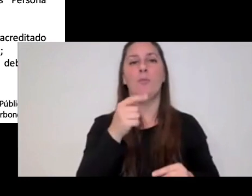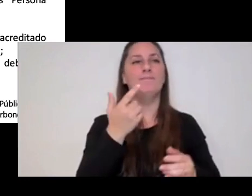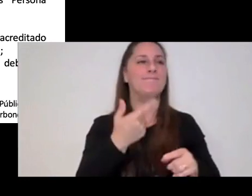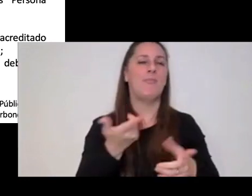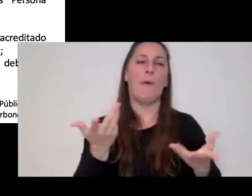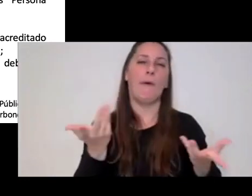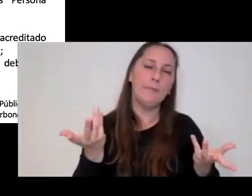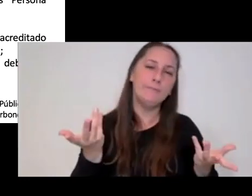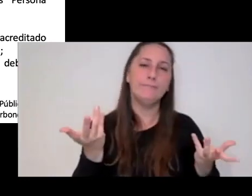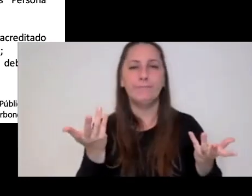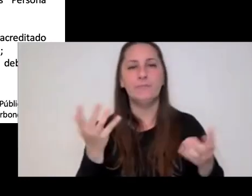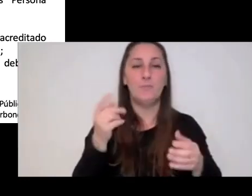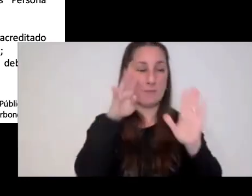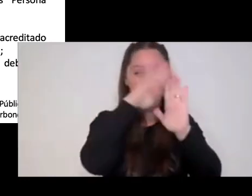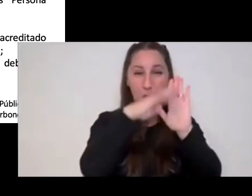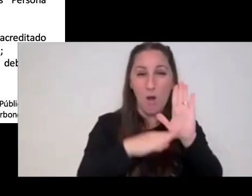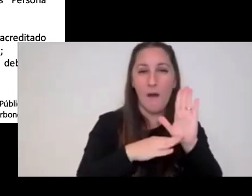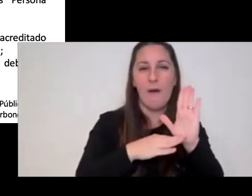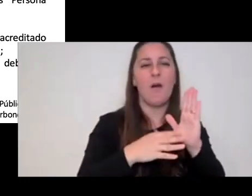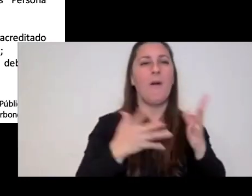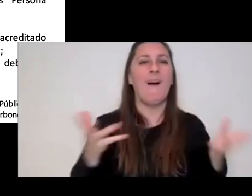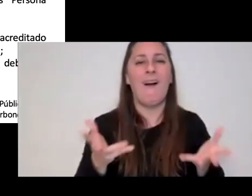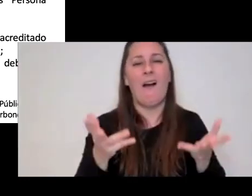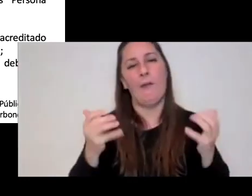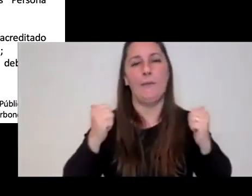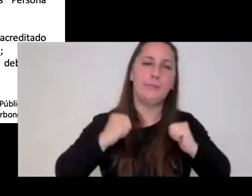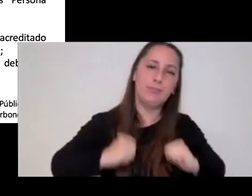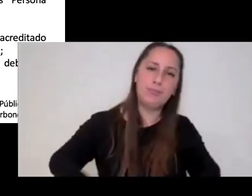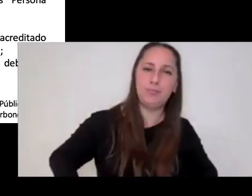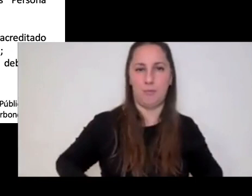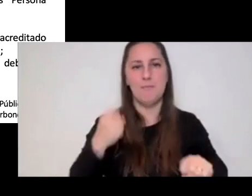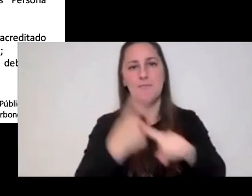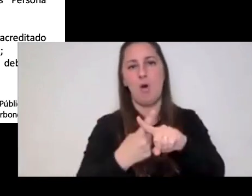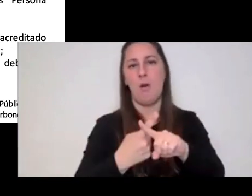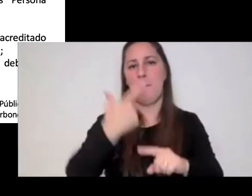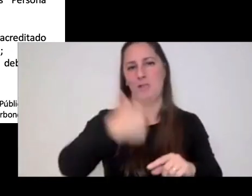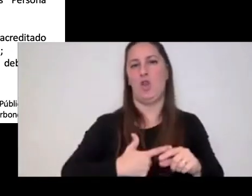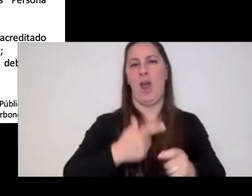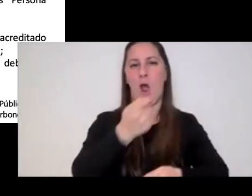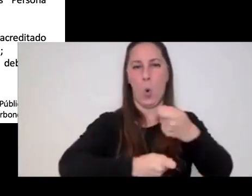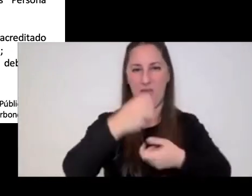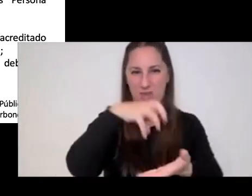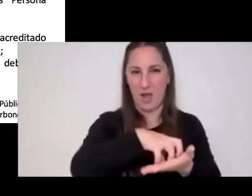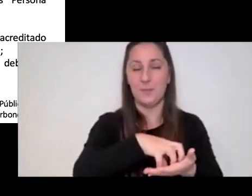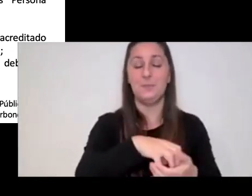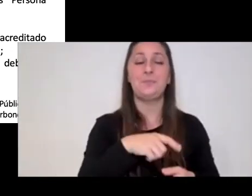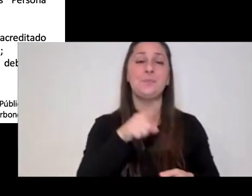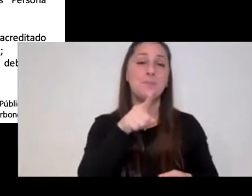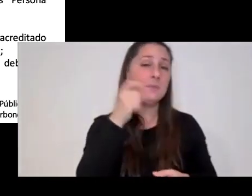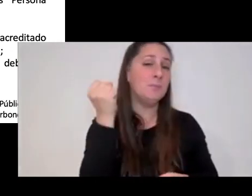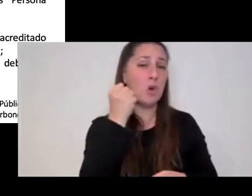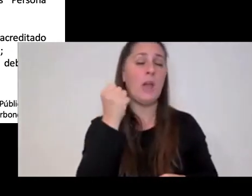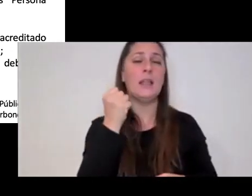de regímenes, desincentiva que sea operado por personas jurídicas. Una cuestión importante aquí es que en